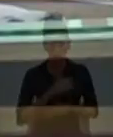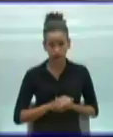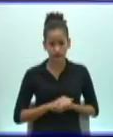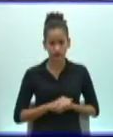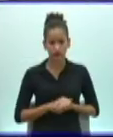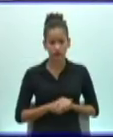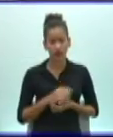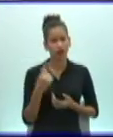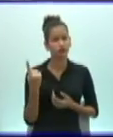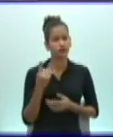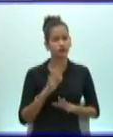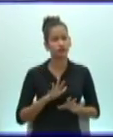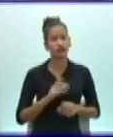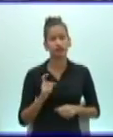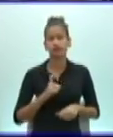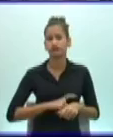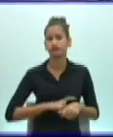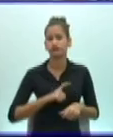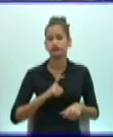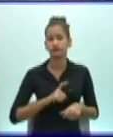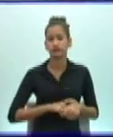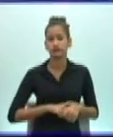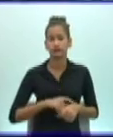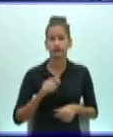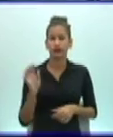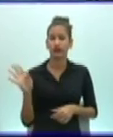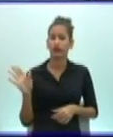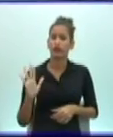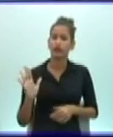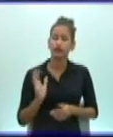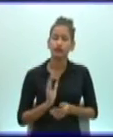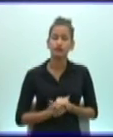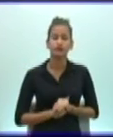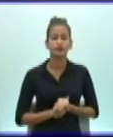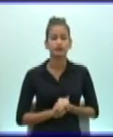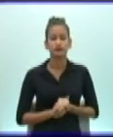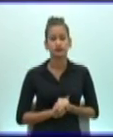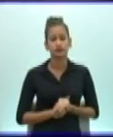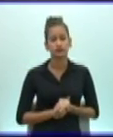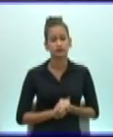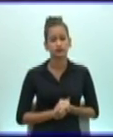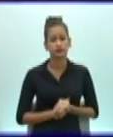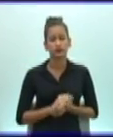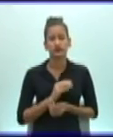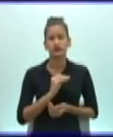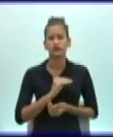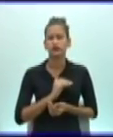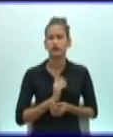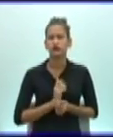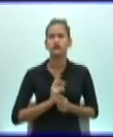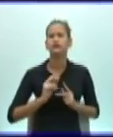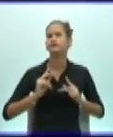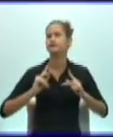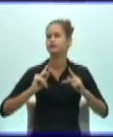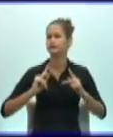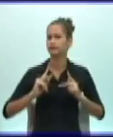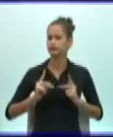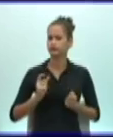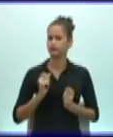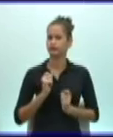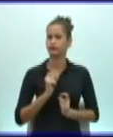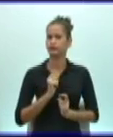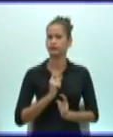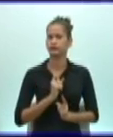Solo me queda el tiempo necesario para la despedida, sintiendo que muy pronto nos estaremos